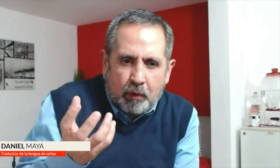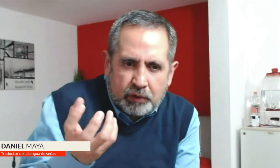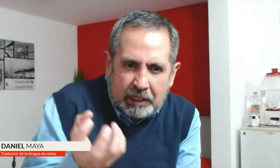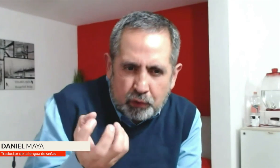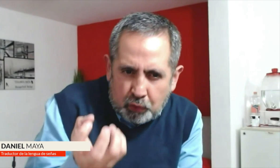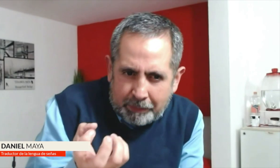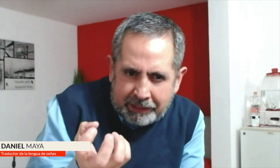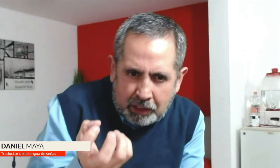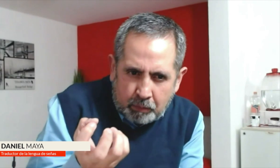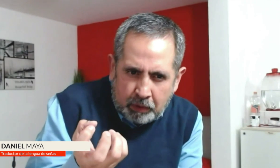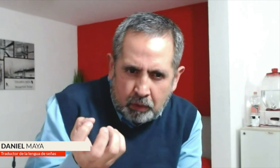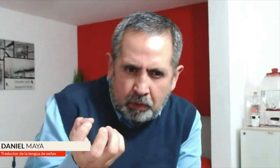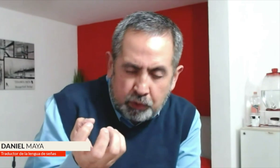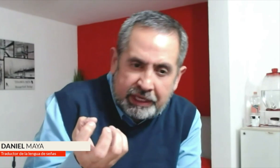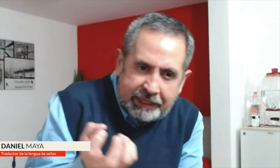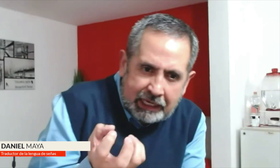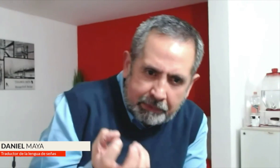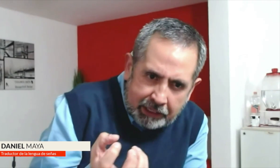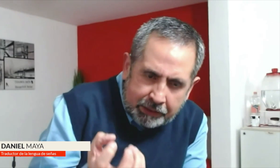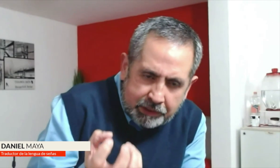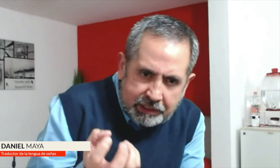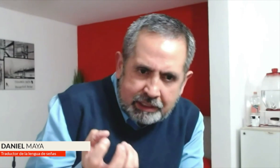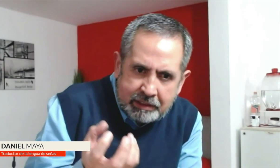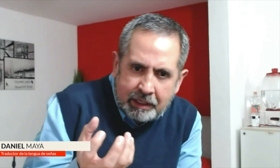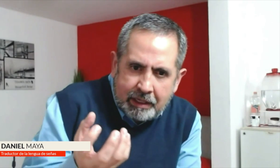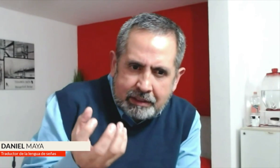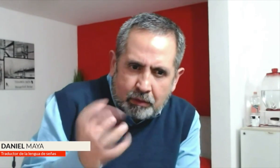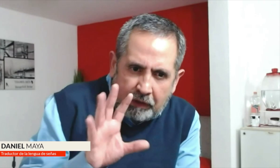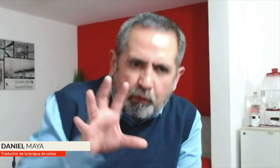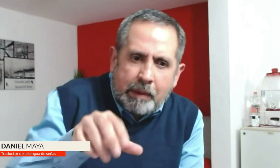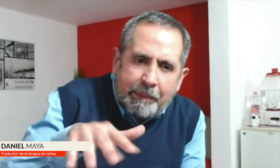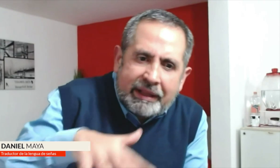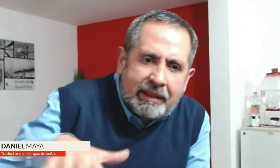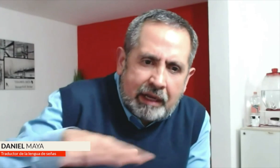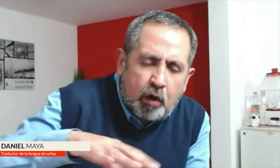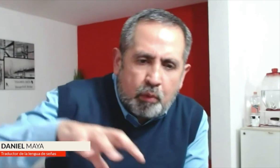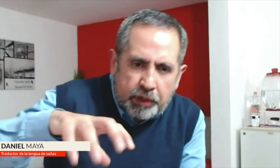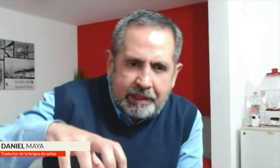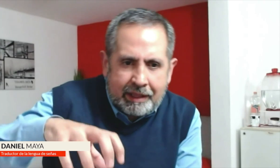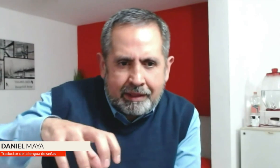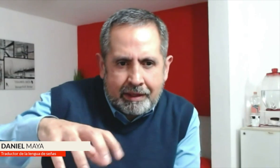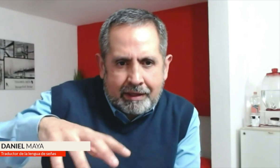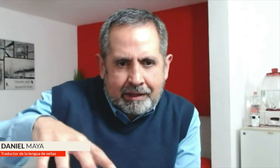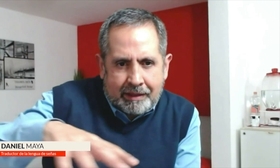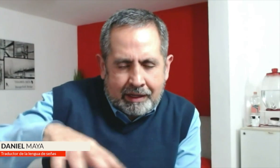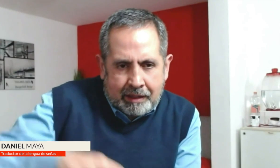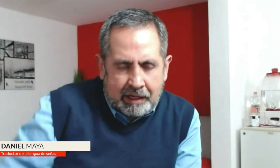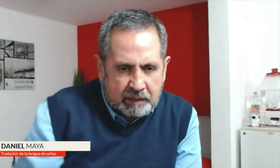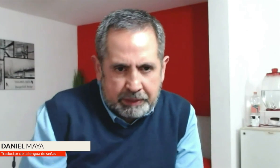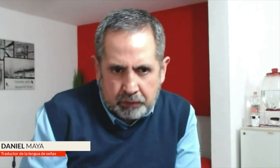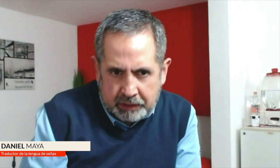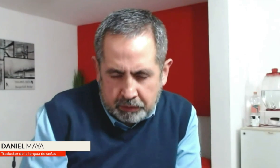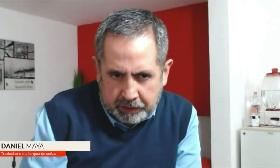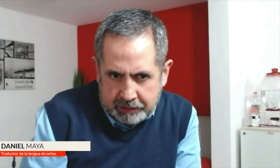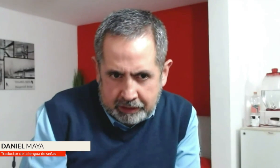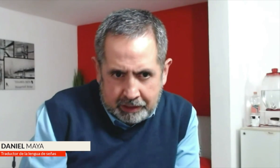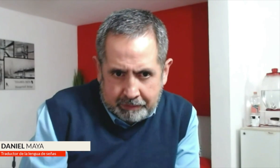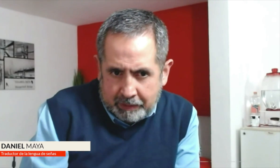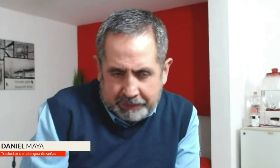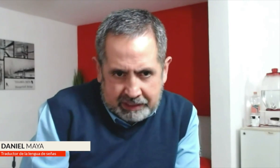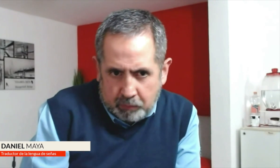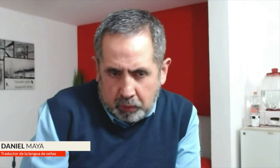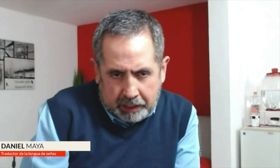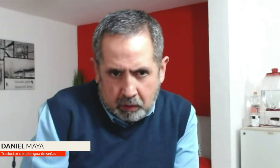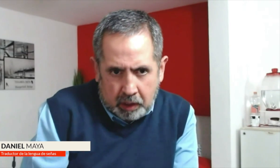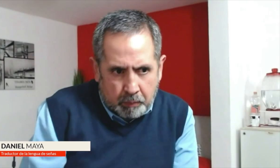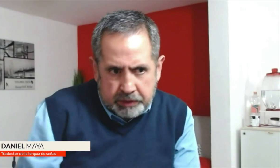que me reconozcan no solamente como el oyente que habla lengua de señas, sino que forme parte de la comunidad de las personas sordas.